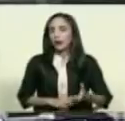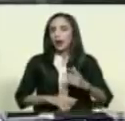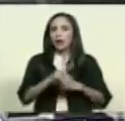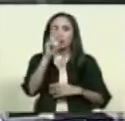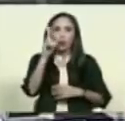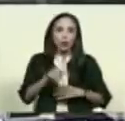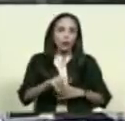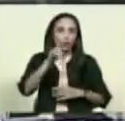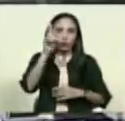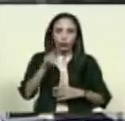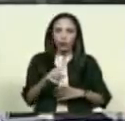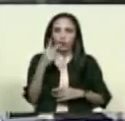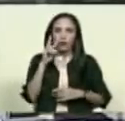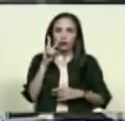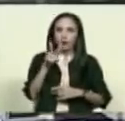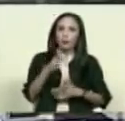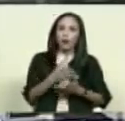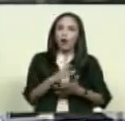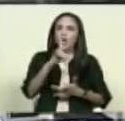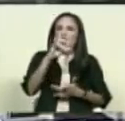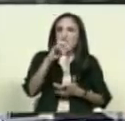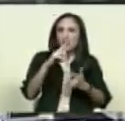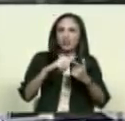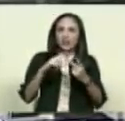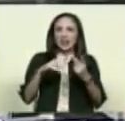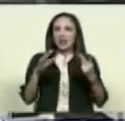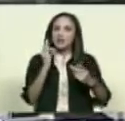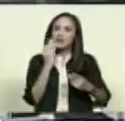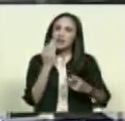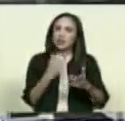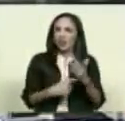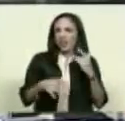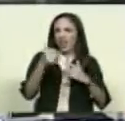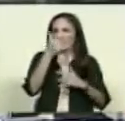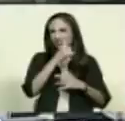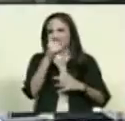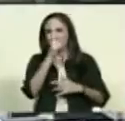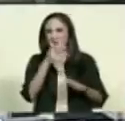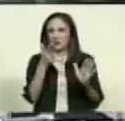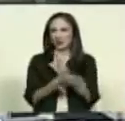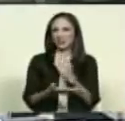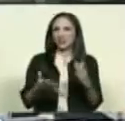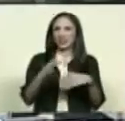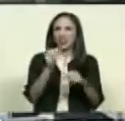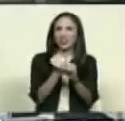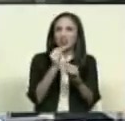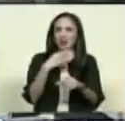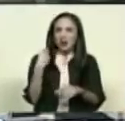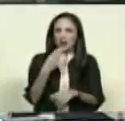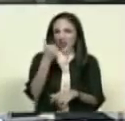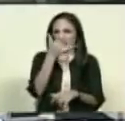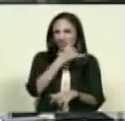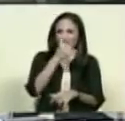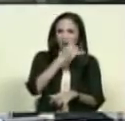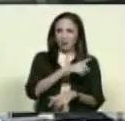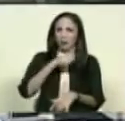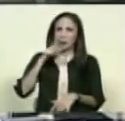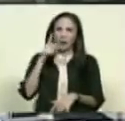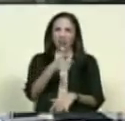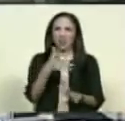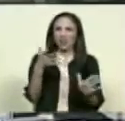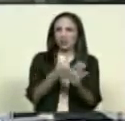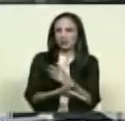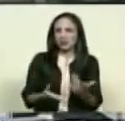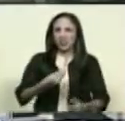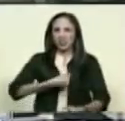días en las redes sociales o en los medios de comunicación del mundo. Nosotros no podemos permitir que se hable mal de Venezuela,